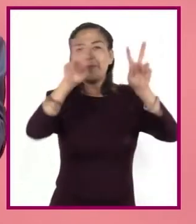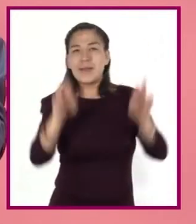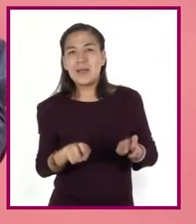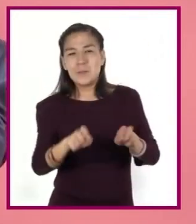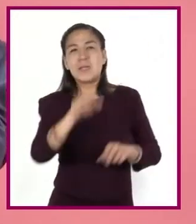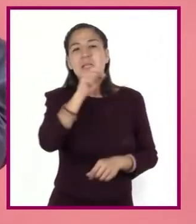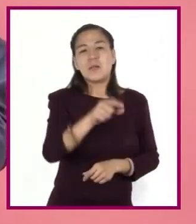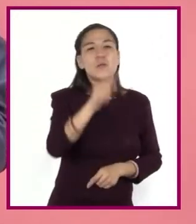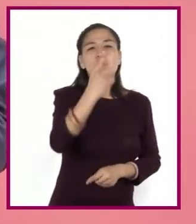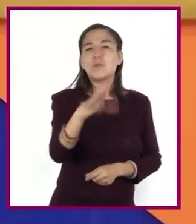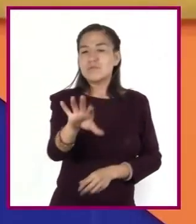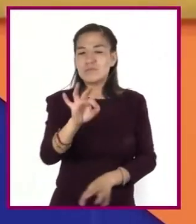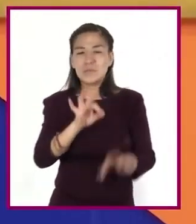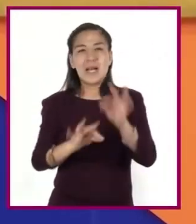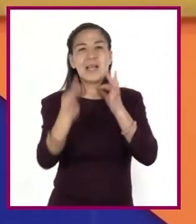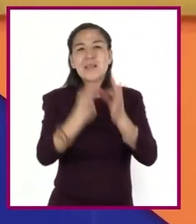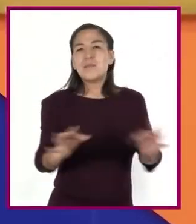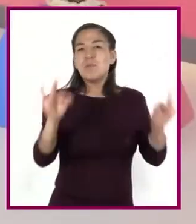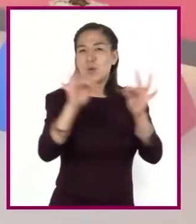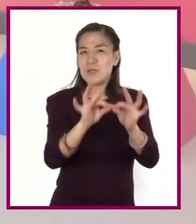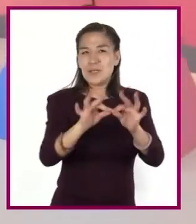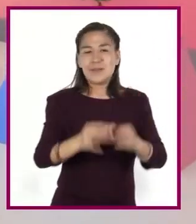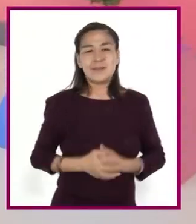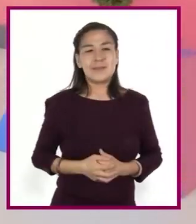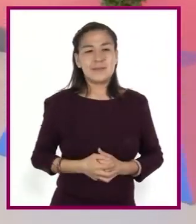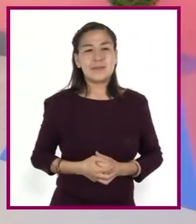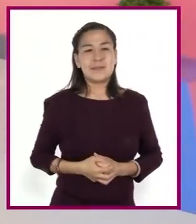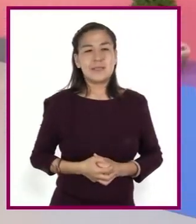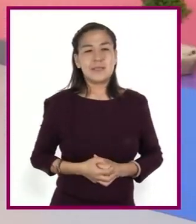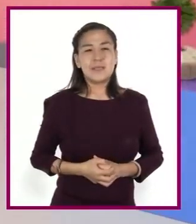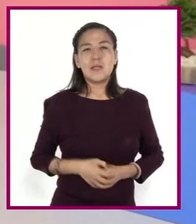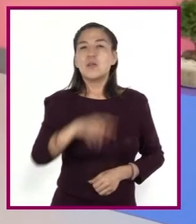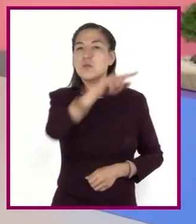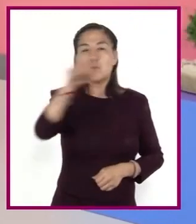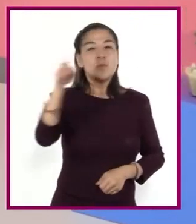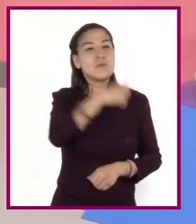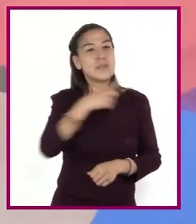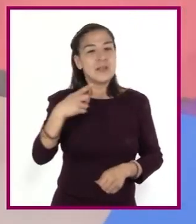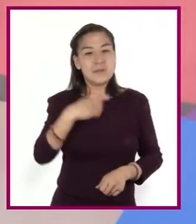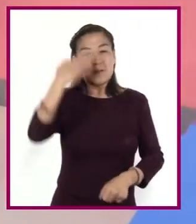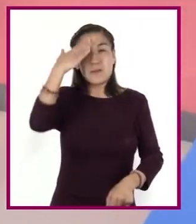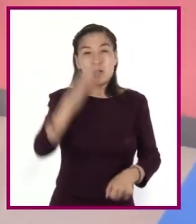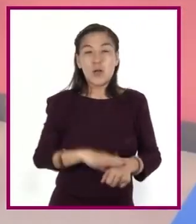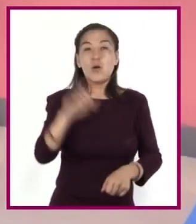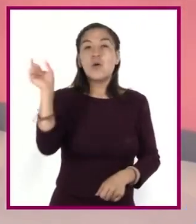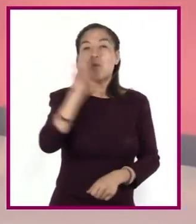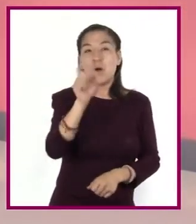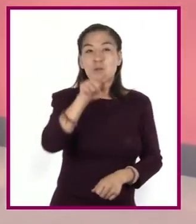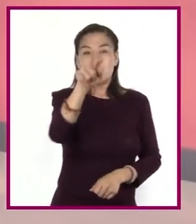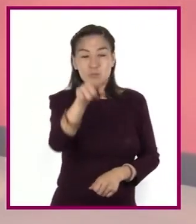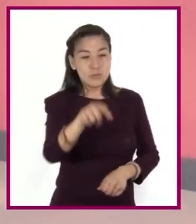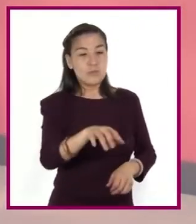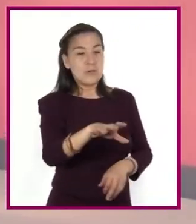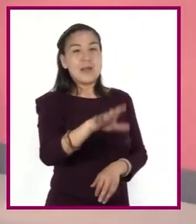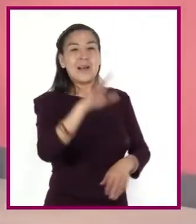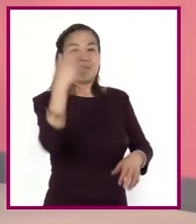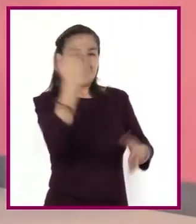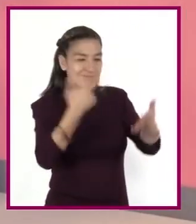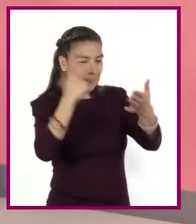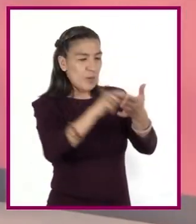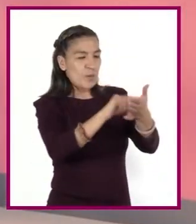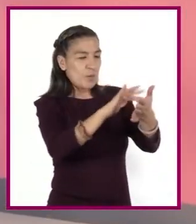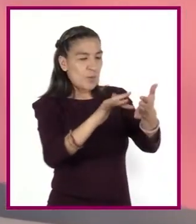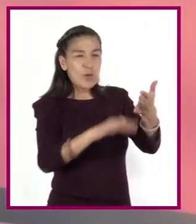rescatar solo lo esencial. No hay que olvidar que al momento de explorar resúmenes debemos tener